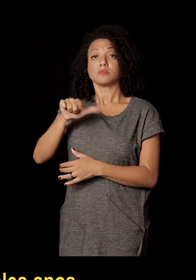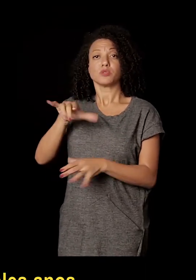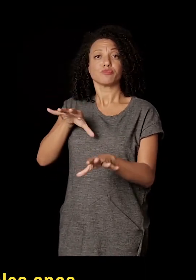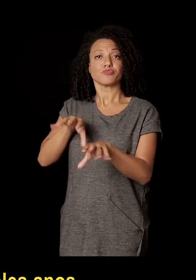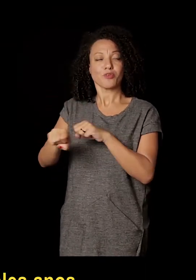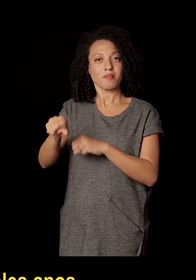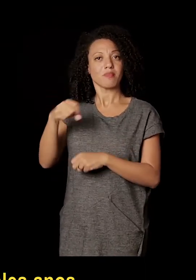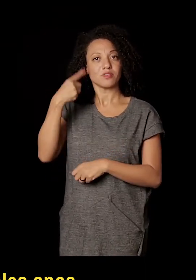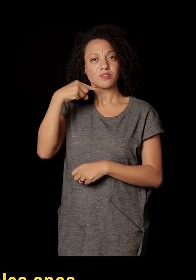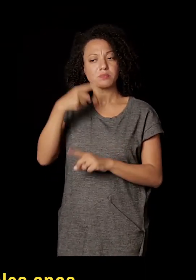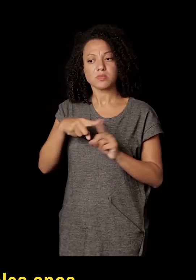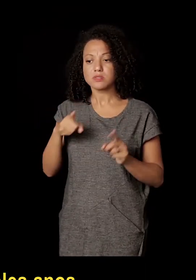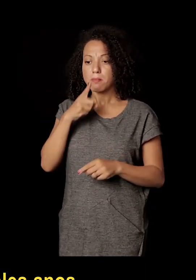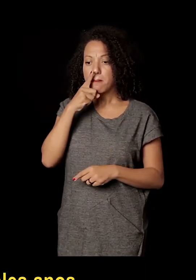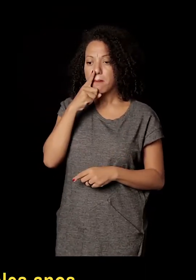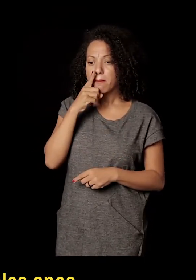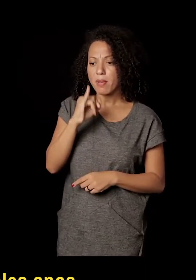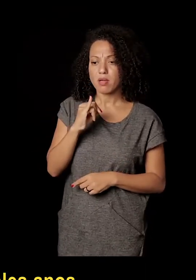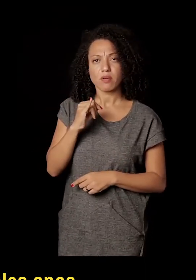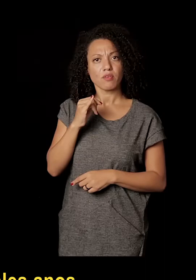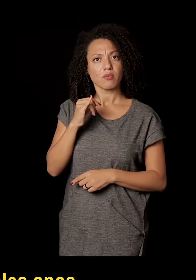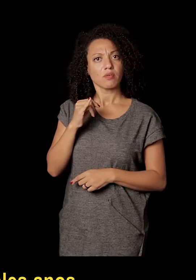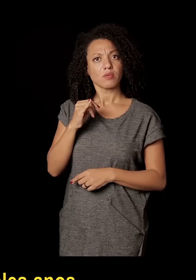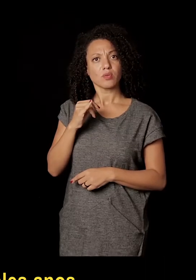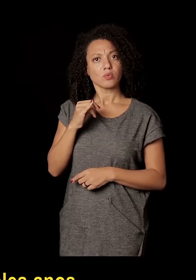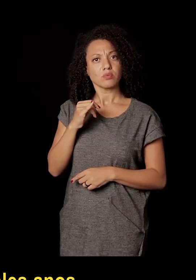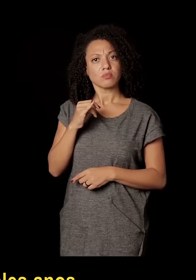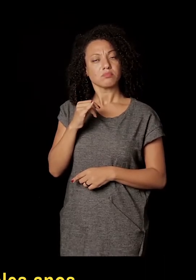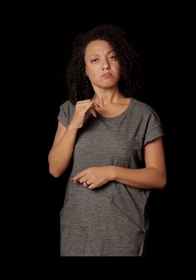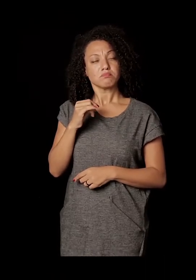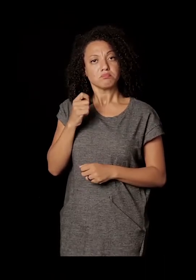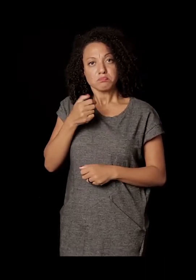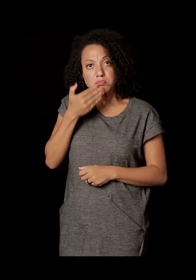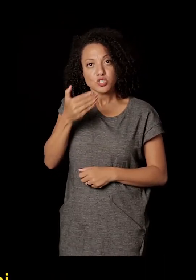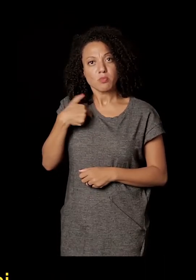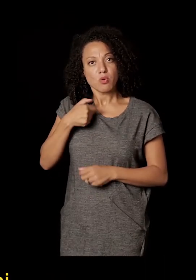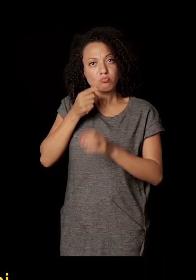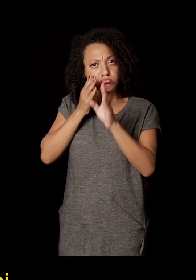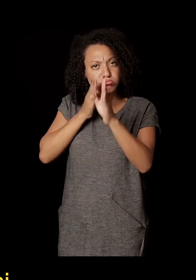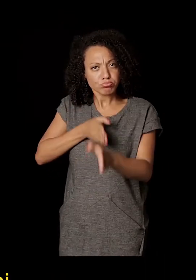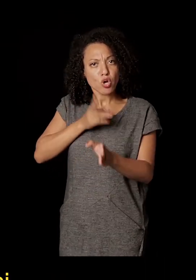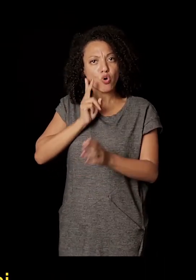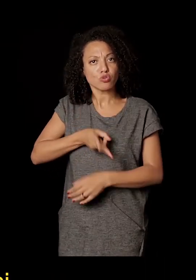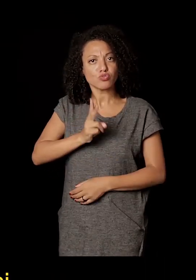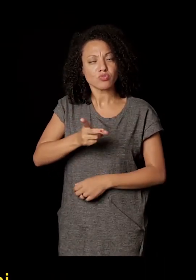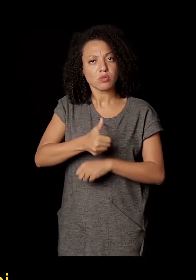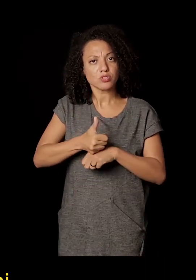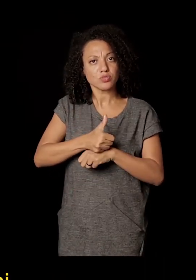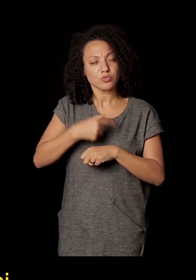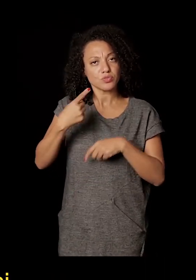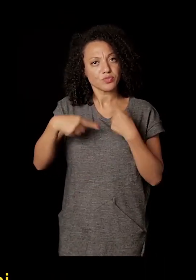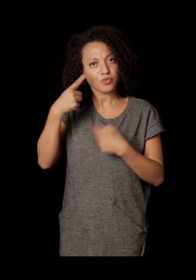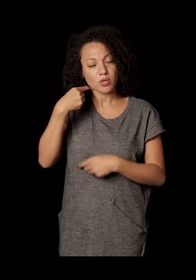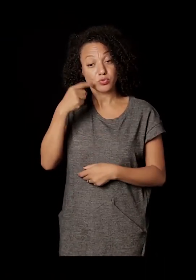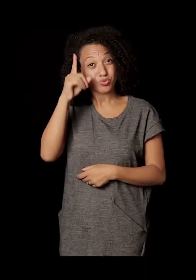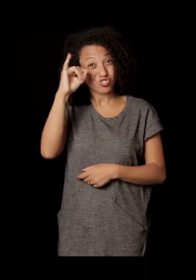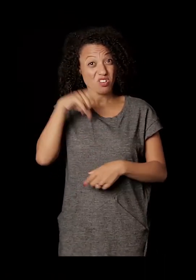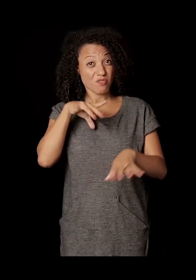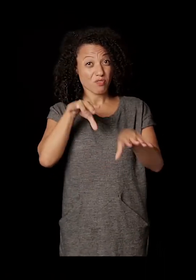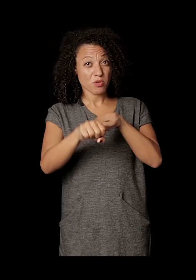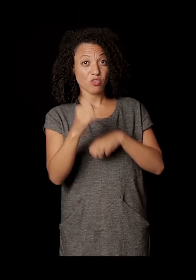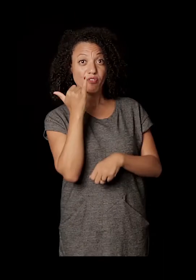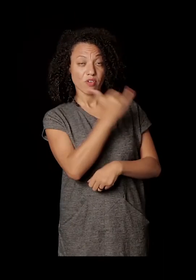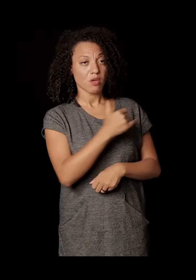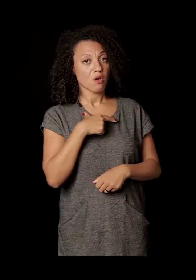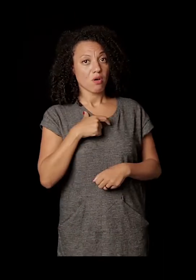no me permitió en esos años alejarme de mi camino, el día que me gradué de abogado le dije, aquí está el